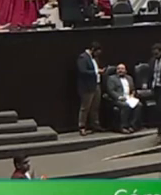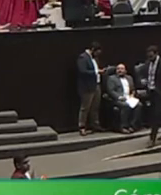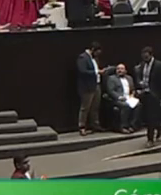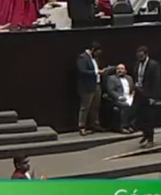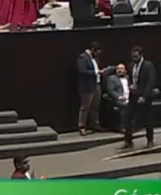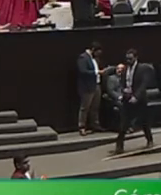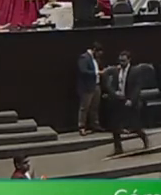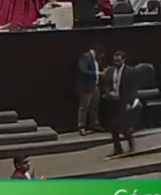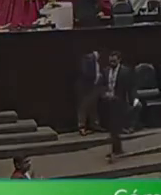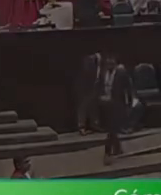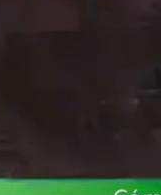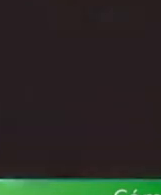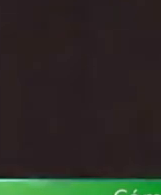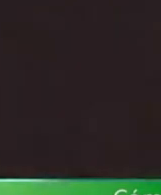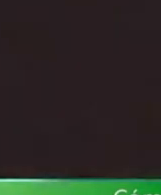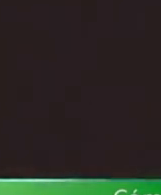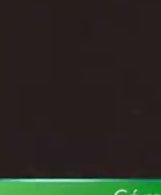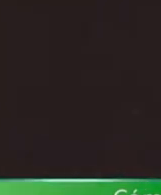permiso de la mesa,